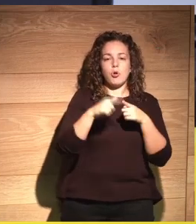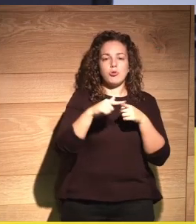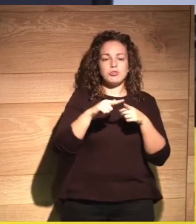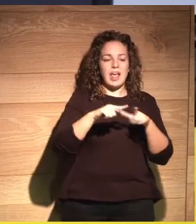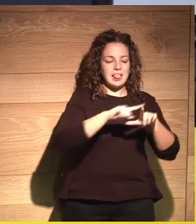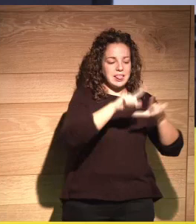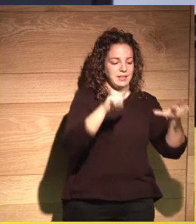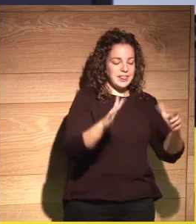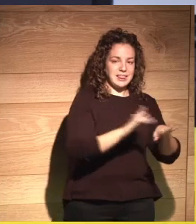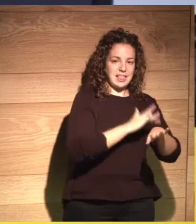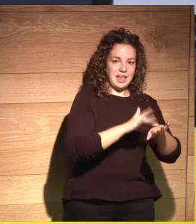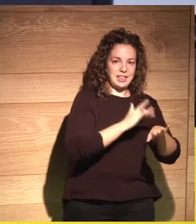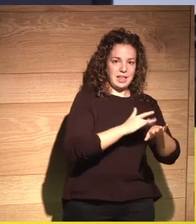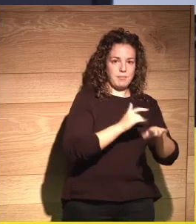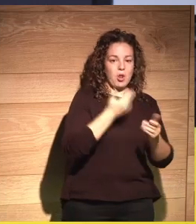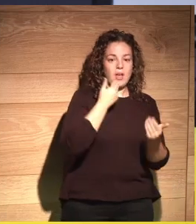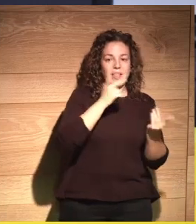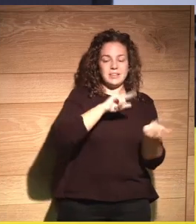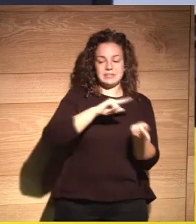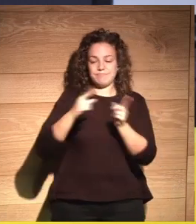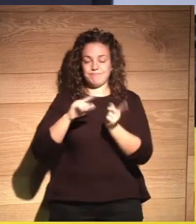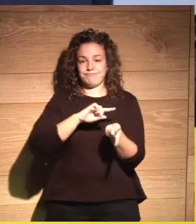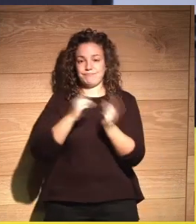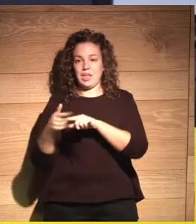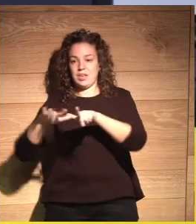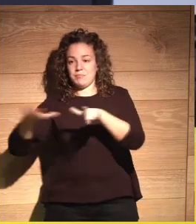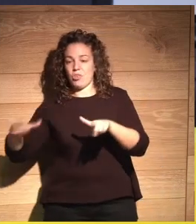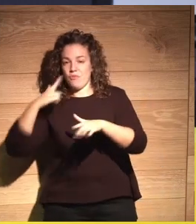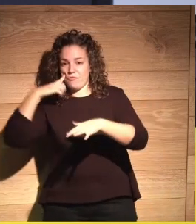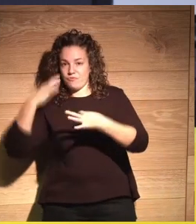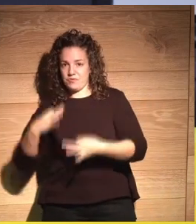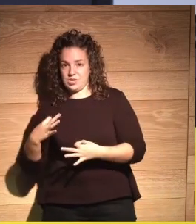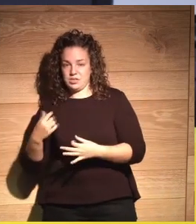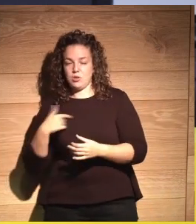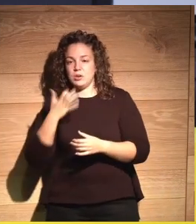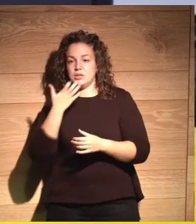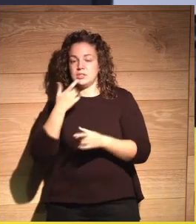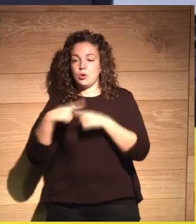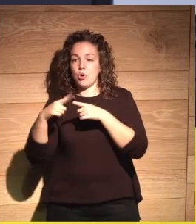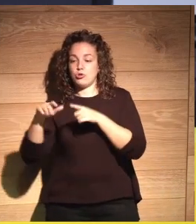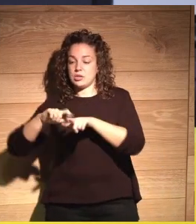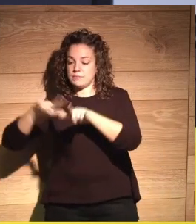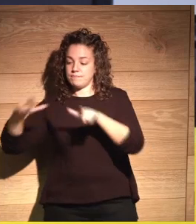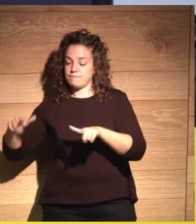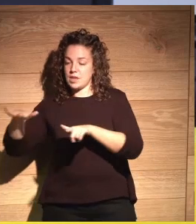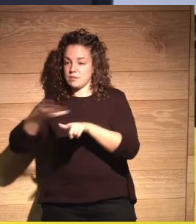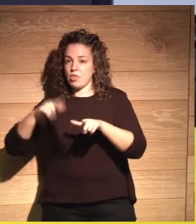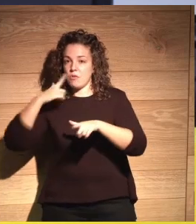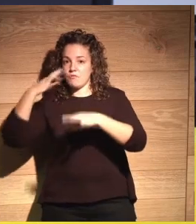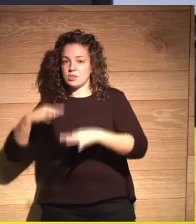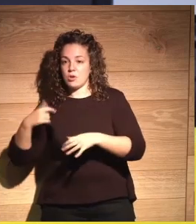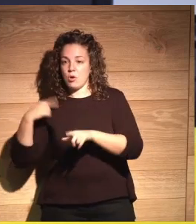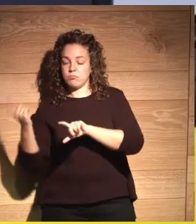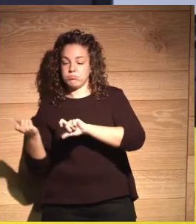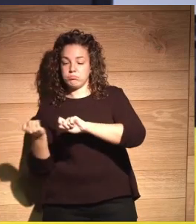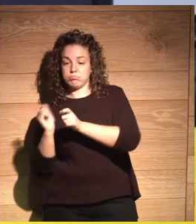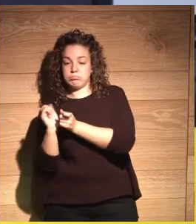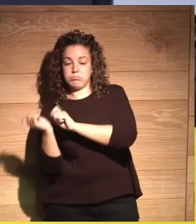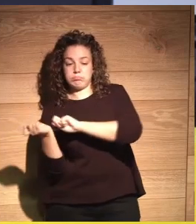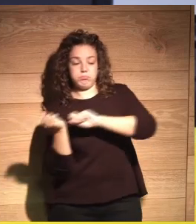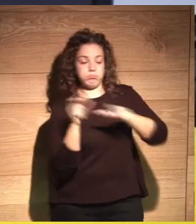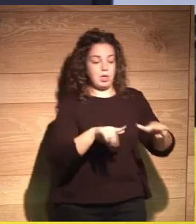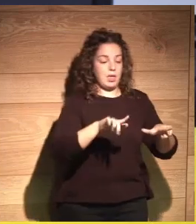espacio físico de esta manera la copia exacta es decir todo lo que está en el espacio físico se mapea en el espacio digital esto es un gemelo